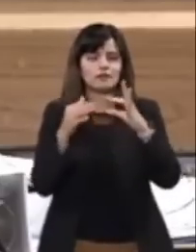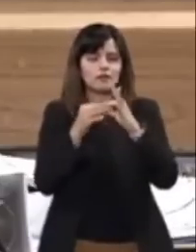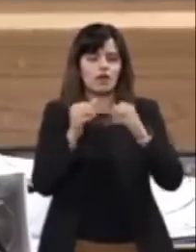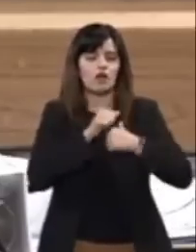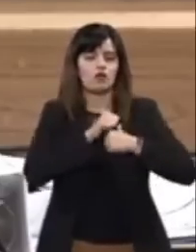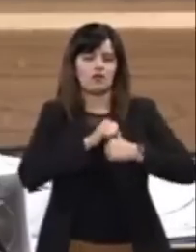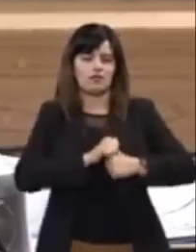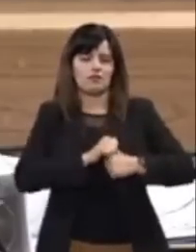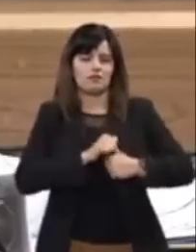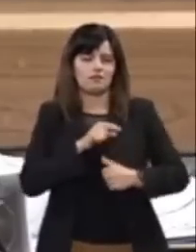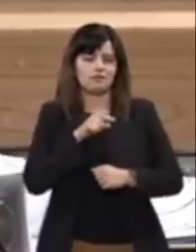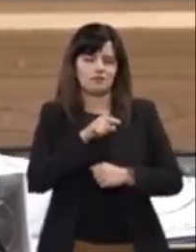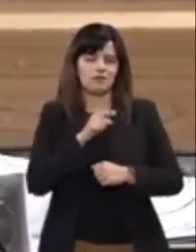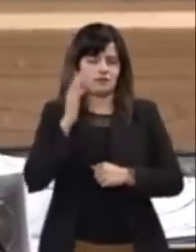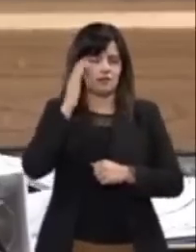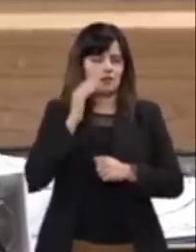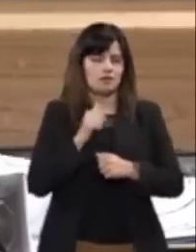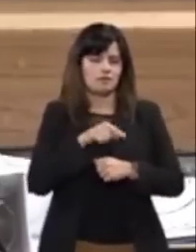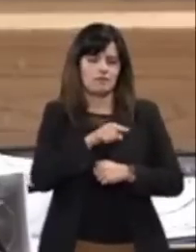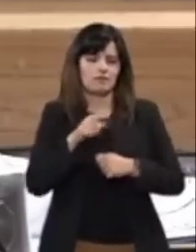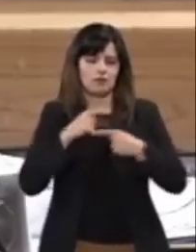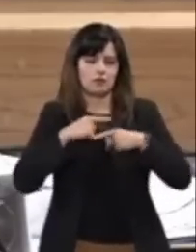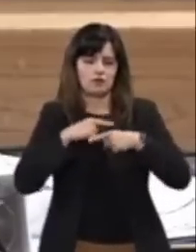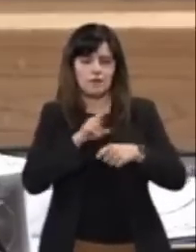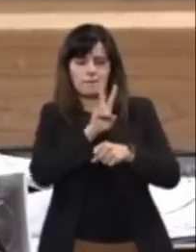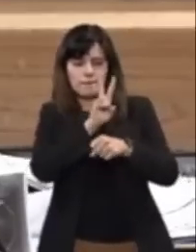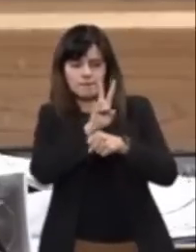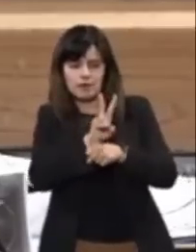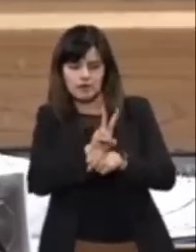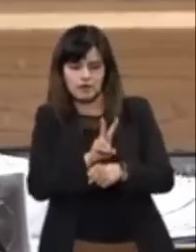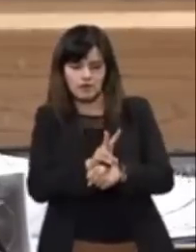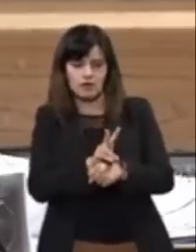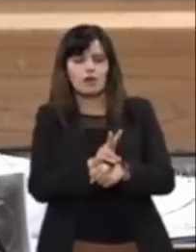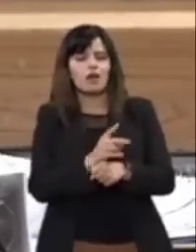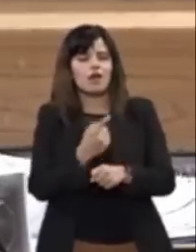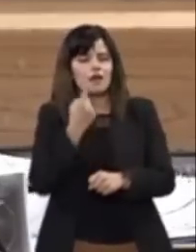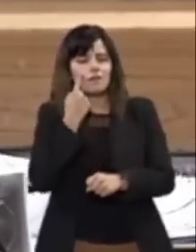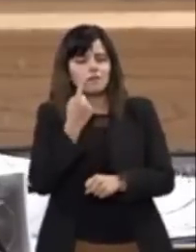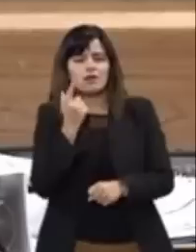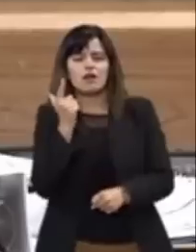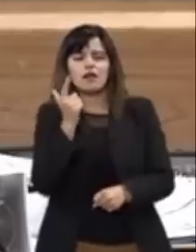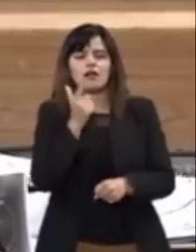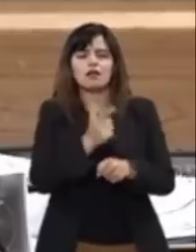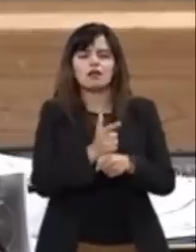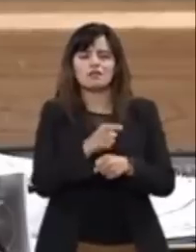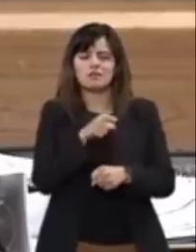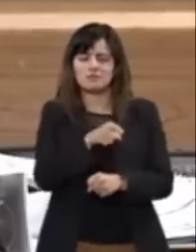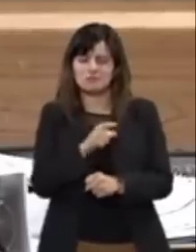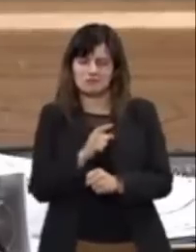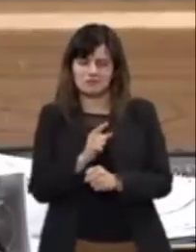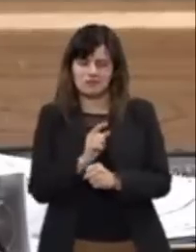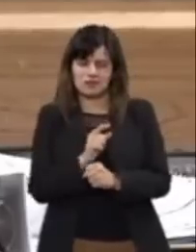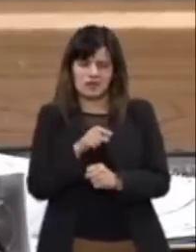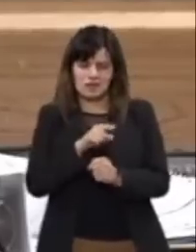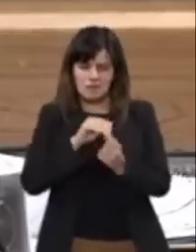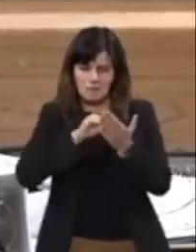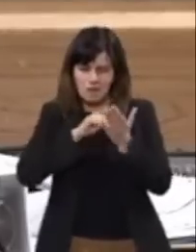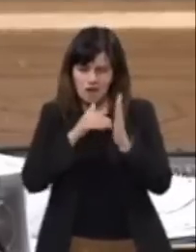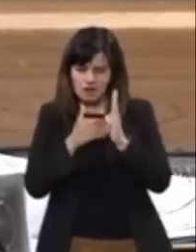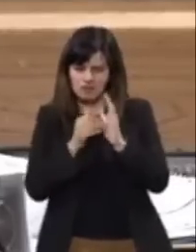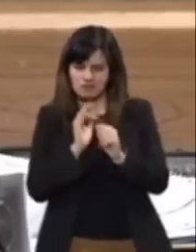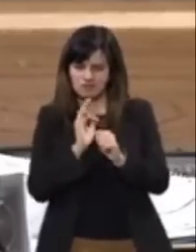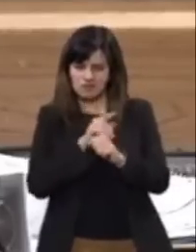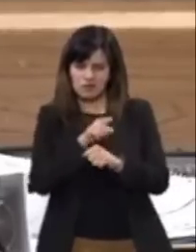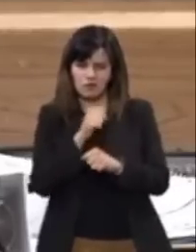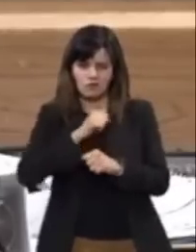quien supervisa estos concursos que ha identificado como amañados. Aquí se